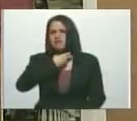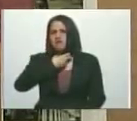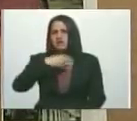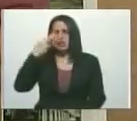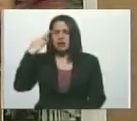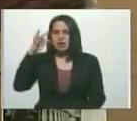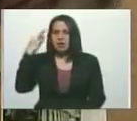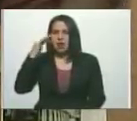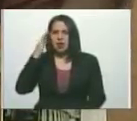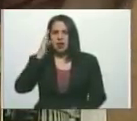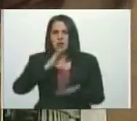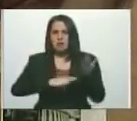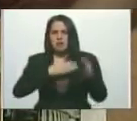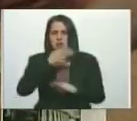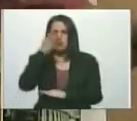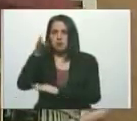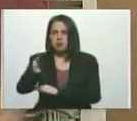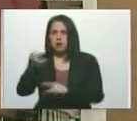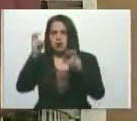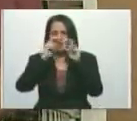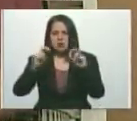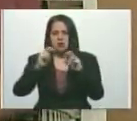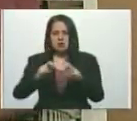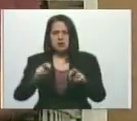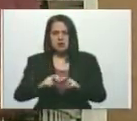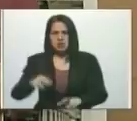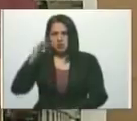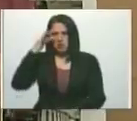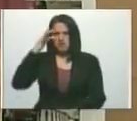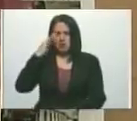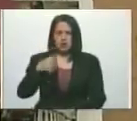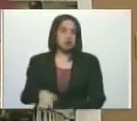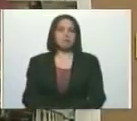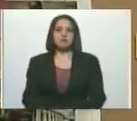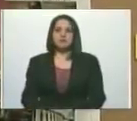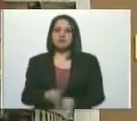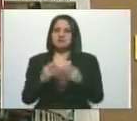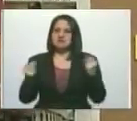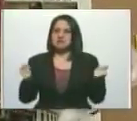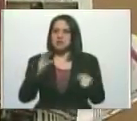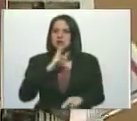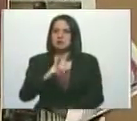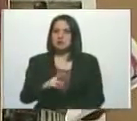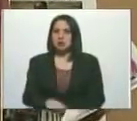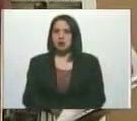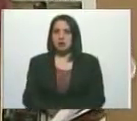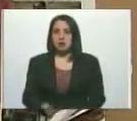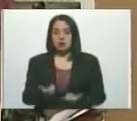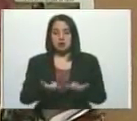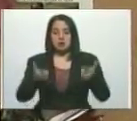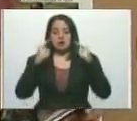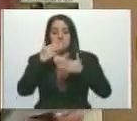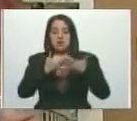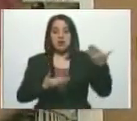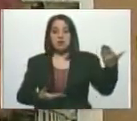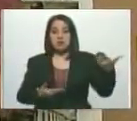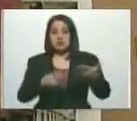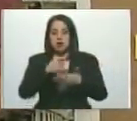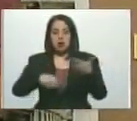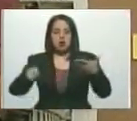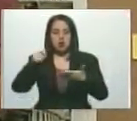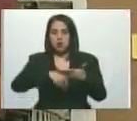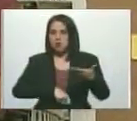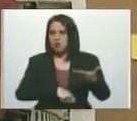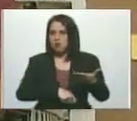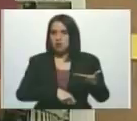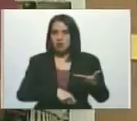inmediatamente mandan una investigación con unos fiscales. Resultado, los permisos a los niños eran nulos. Eran